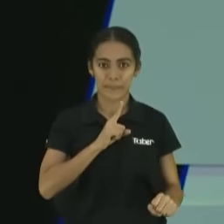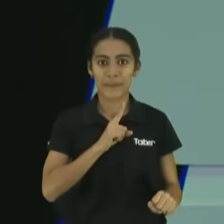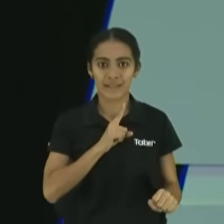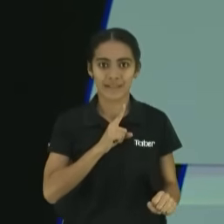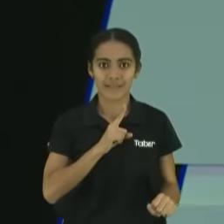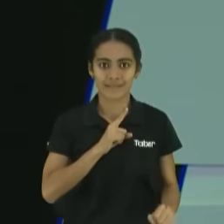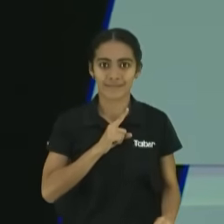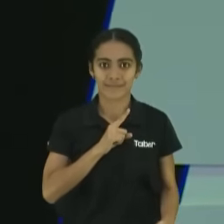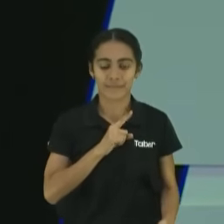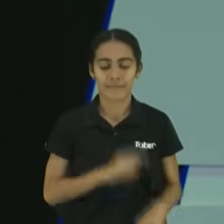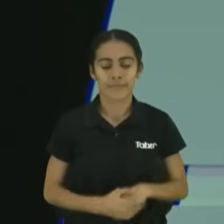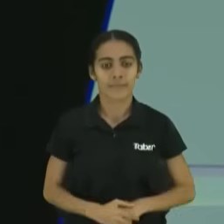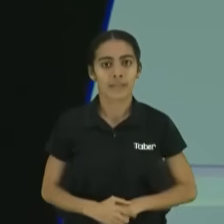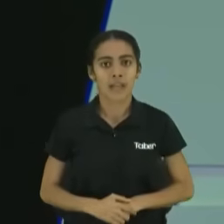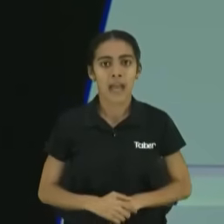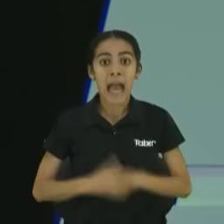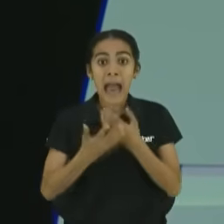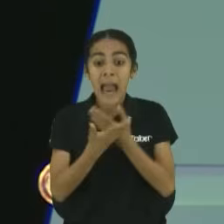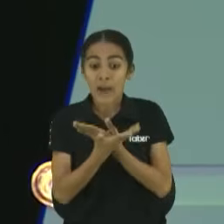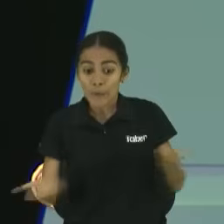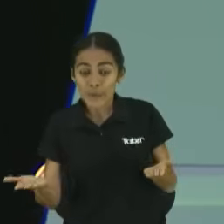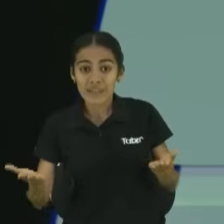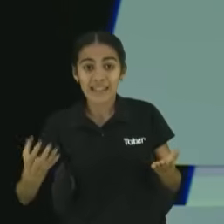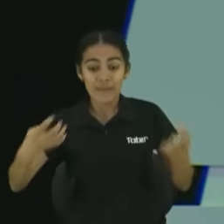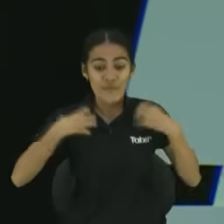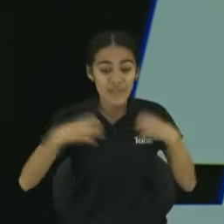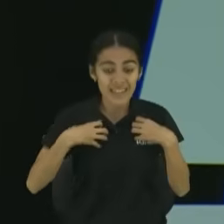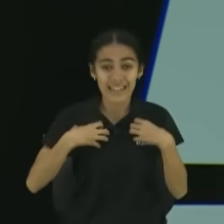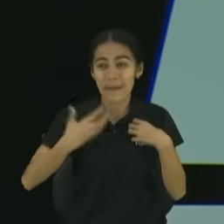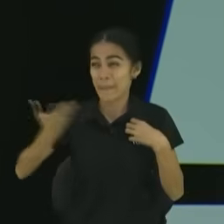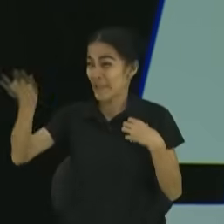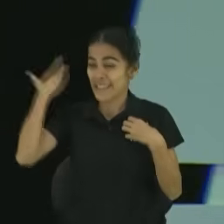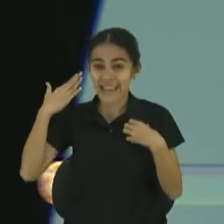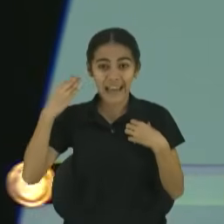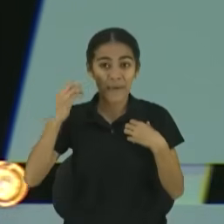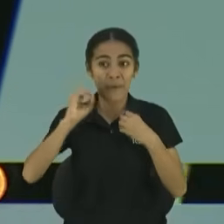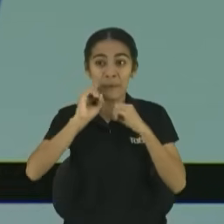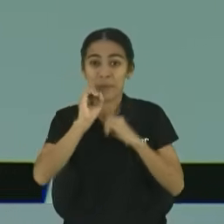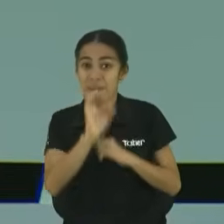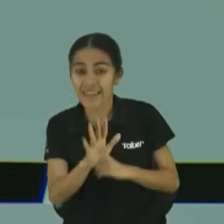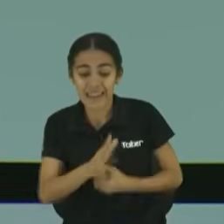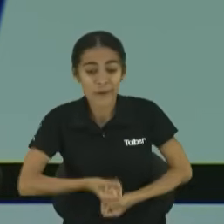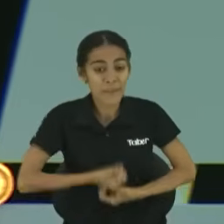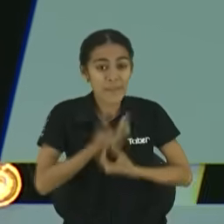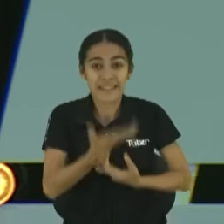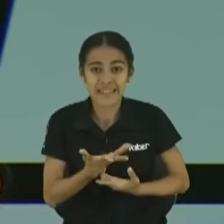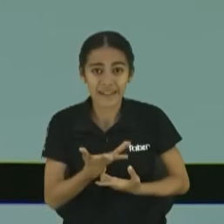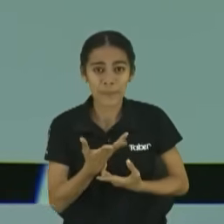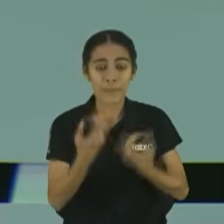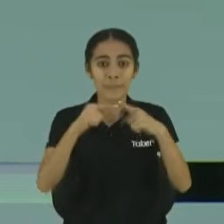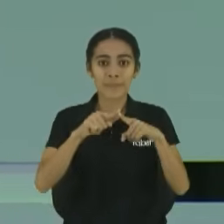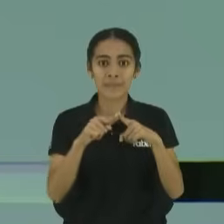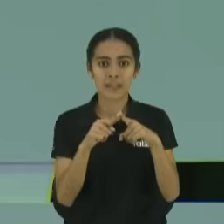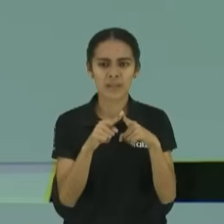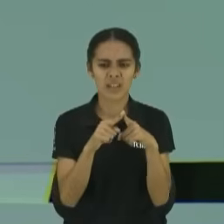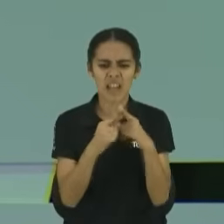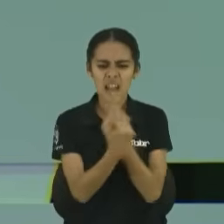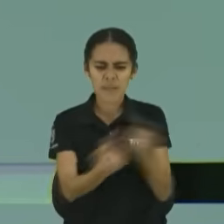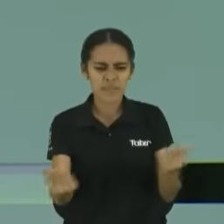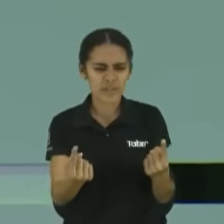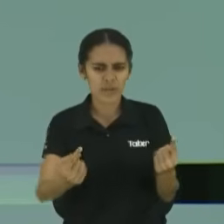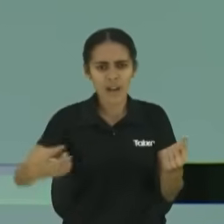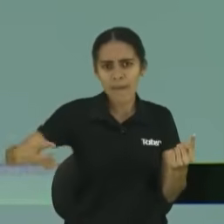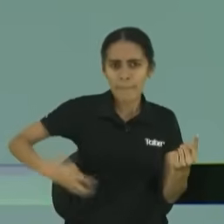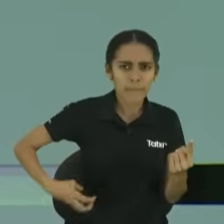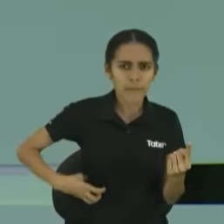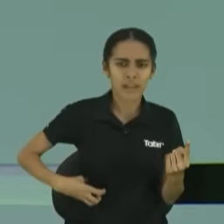digo? Algo pasó en su vida, algo le dijeron, en algún lío se metió y usted dice, es que la gente a mí me tiene o por